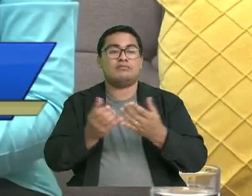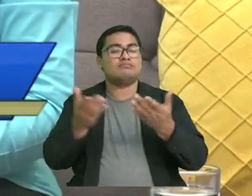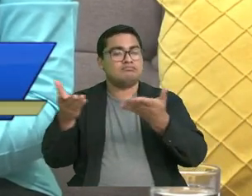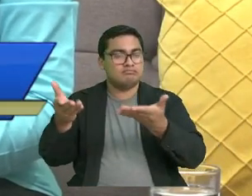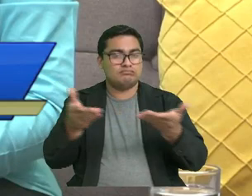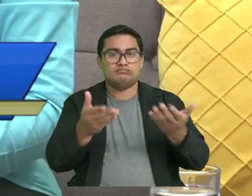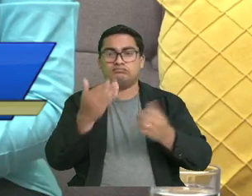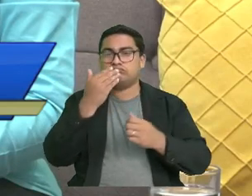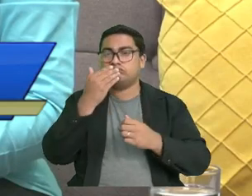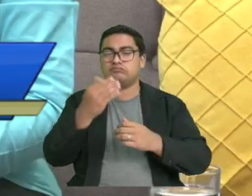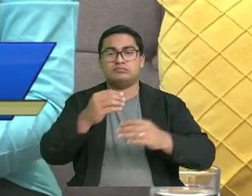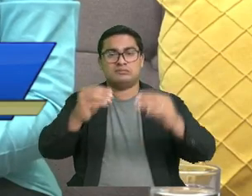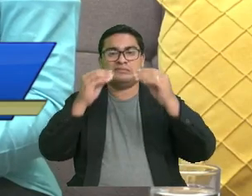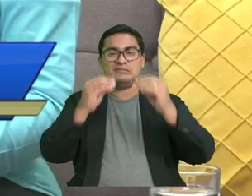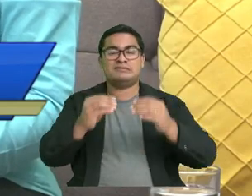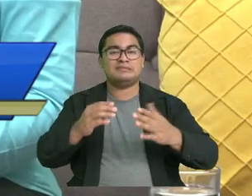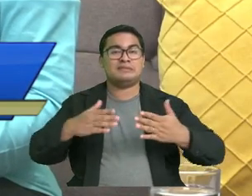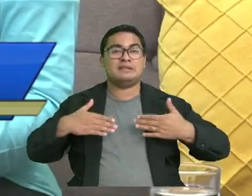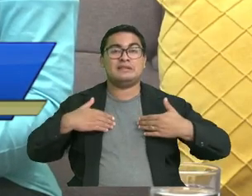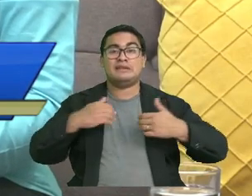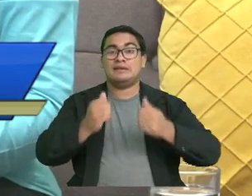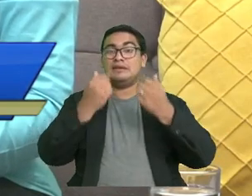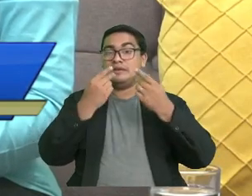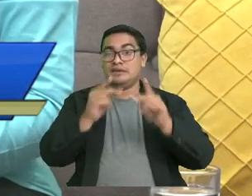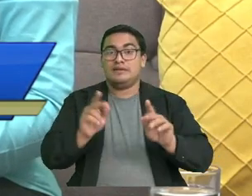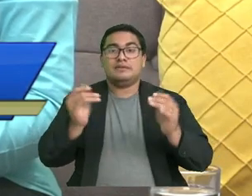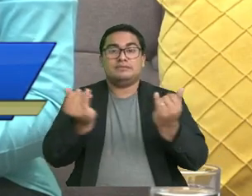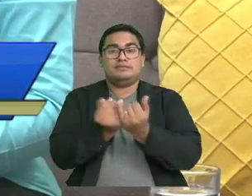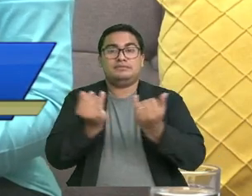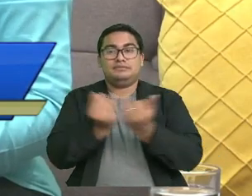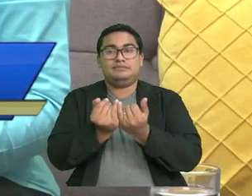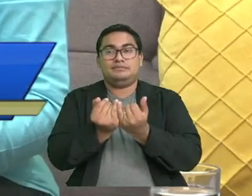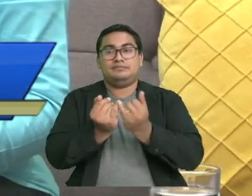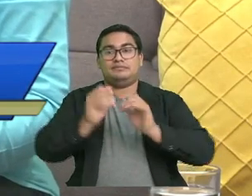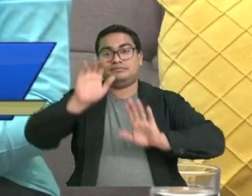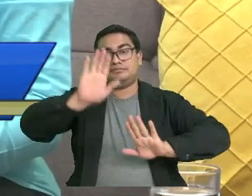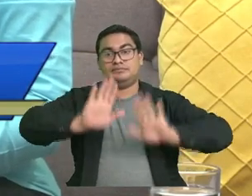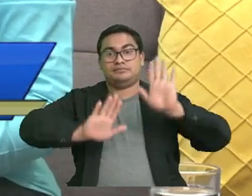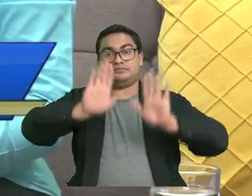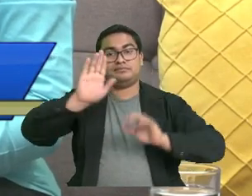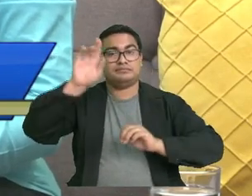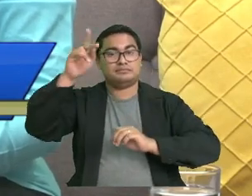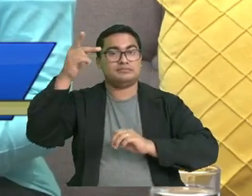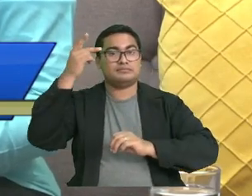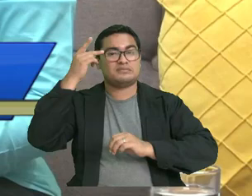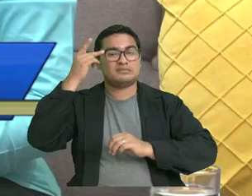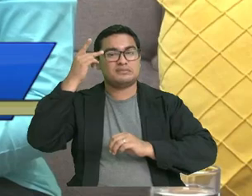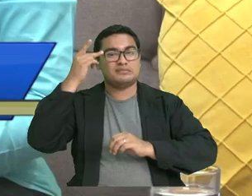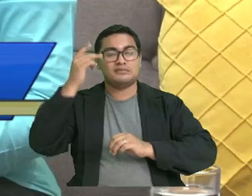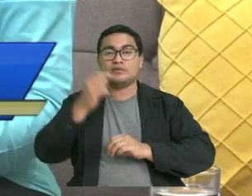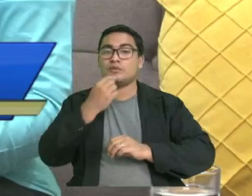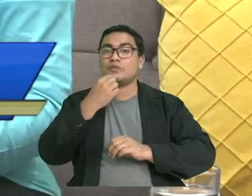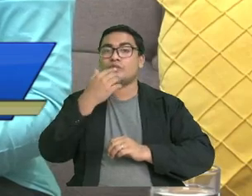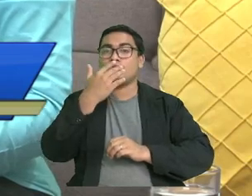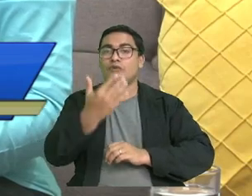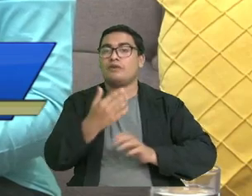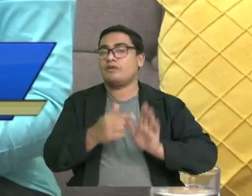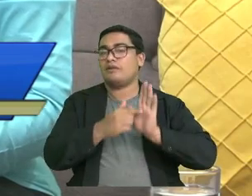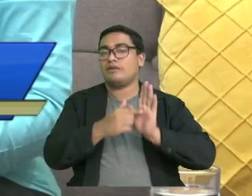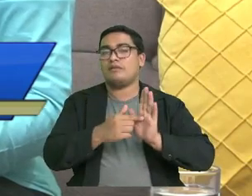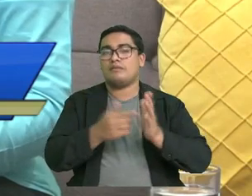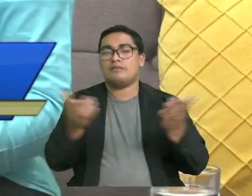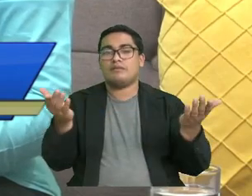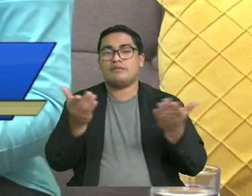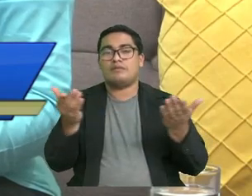la educación que estábamos hablando, pero también a la participación política, porque esto tiene que ver,